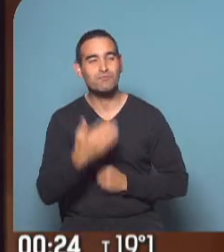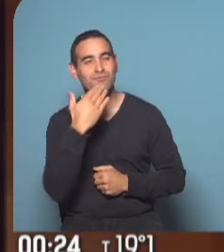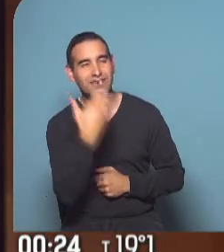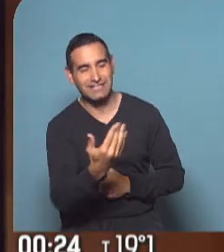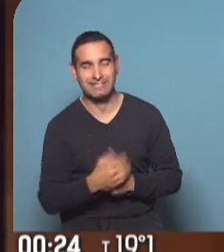ustedes